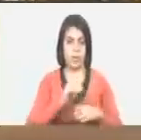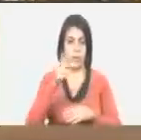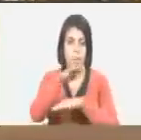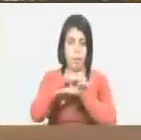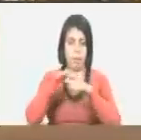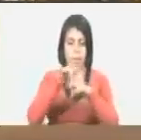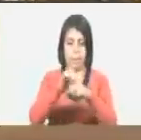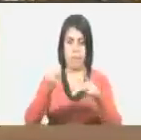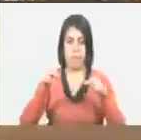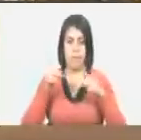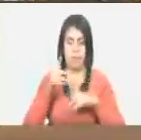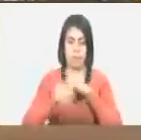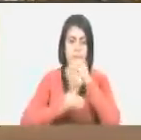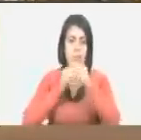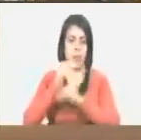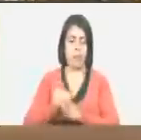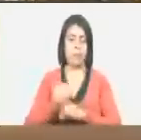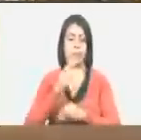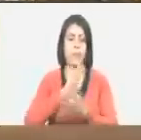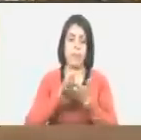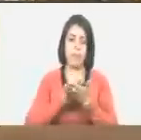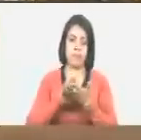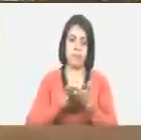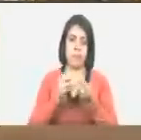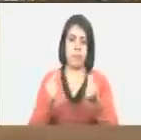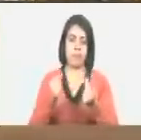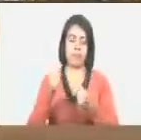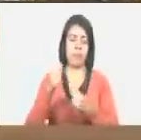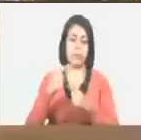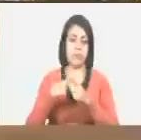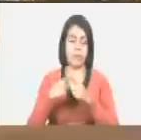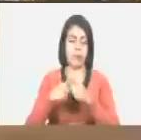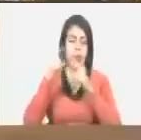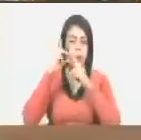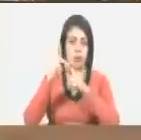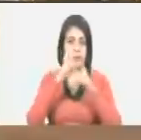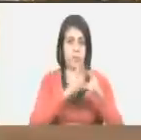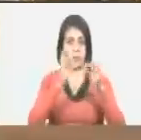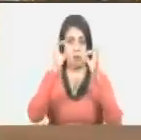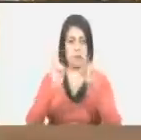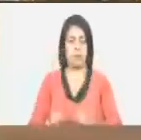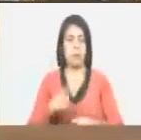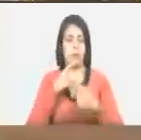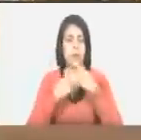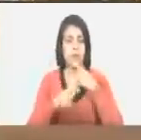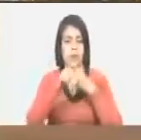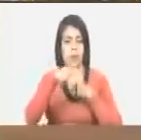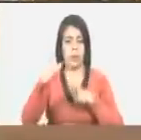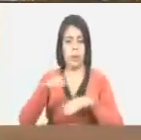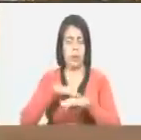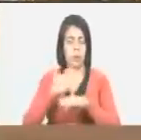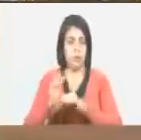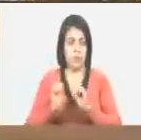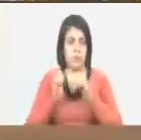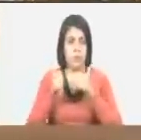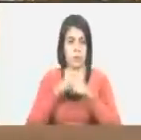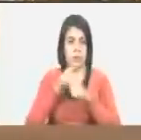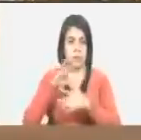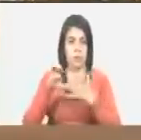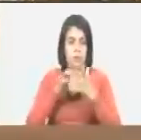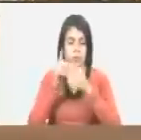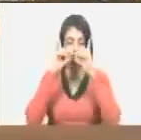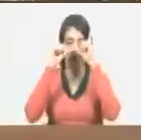al Ministerio Público para que se subsanen los defectos formales, indicando las razones que sustentan